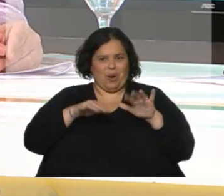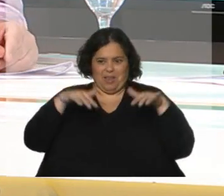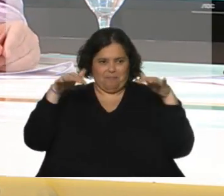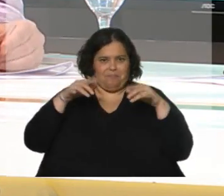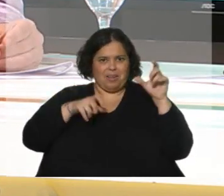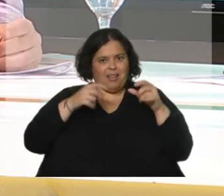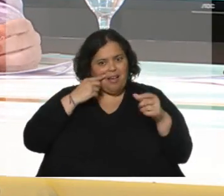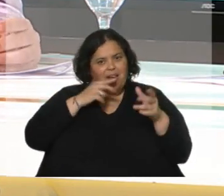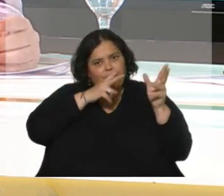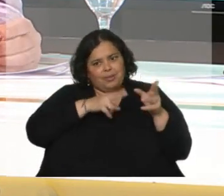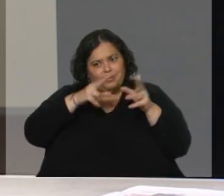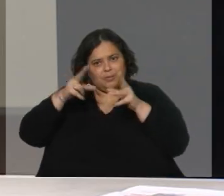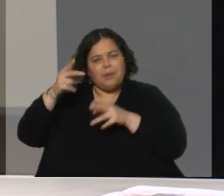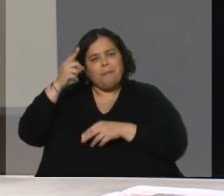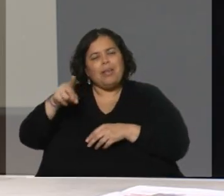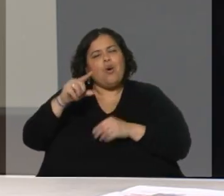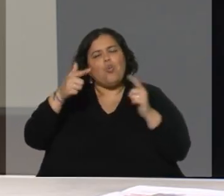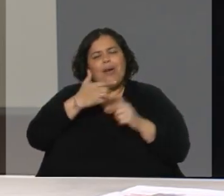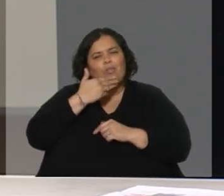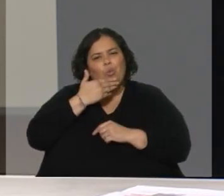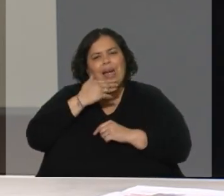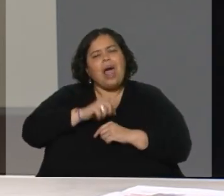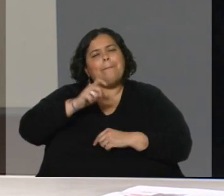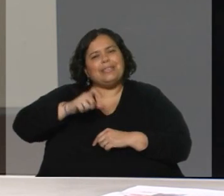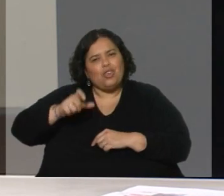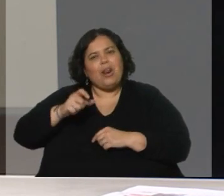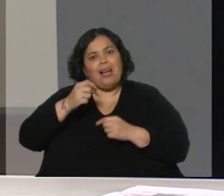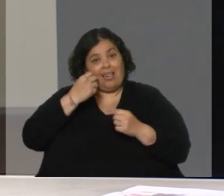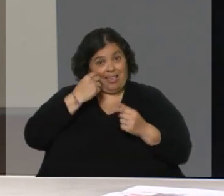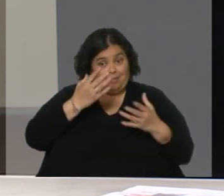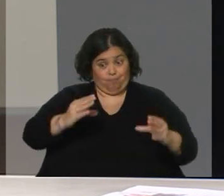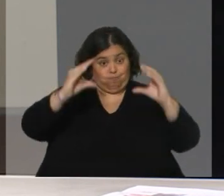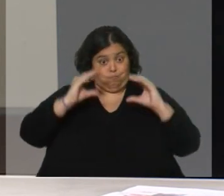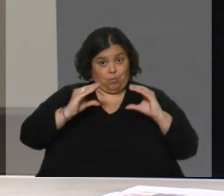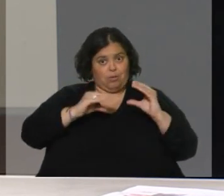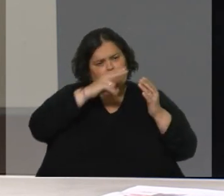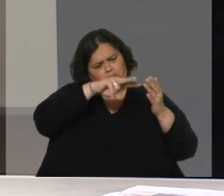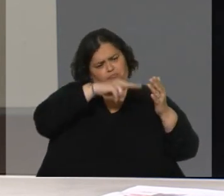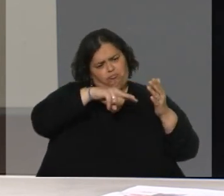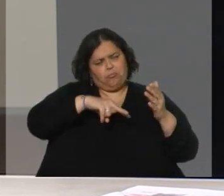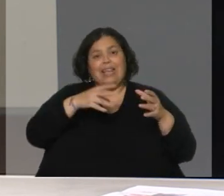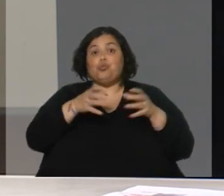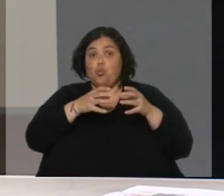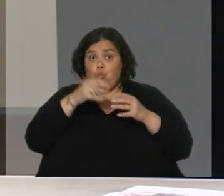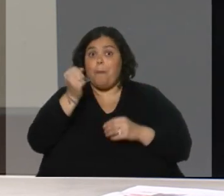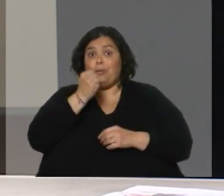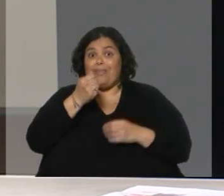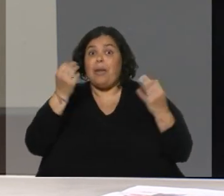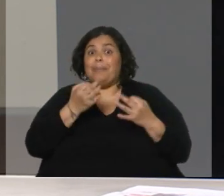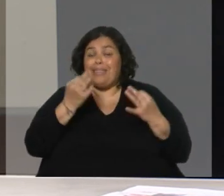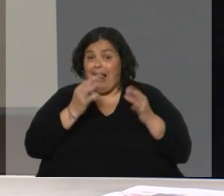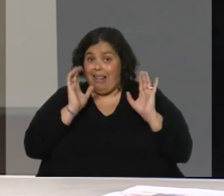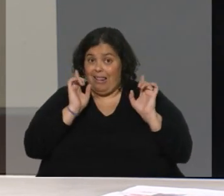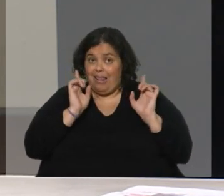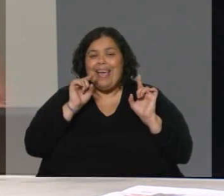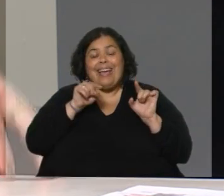más mínima duda que quienes descontextualizaron ese material tiene que haber sido un grupo muy importante y de especialistas porque